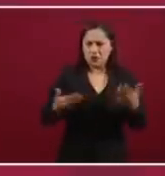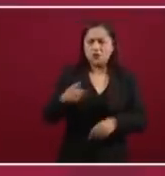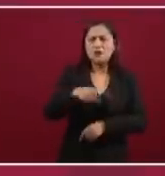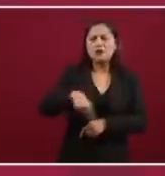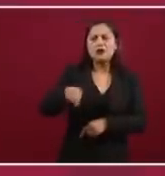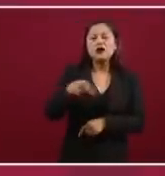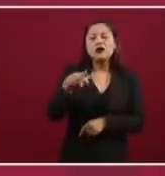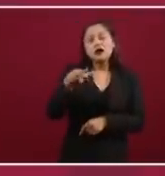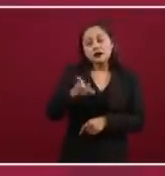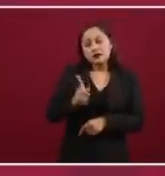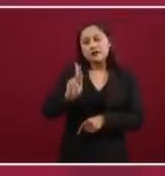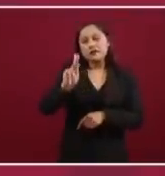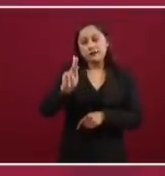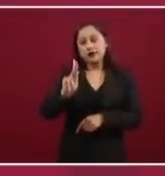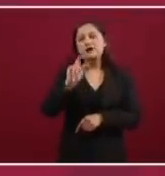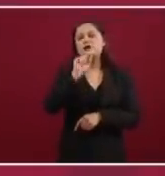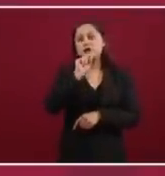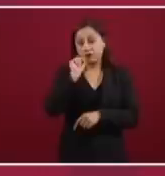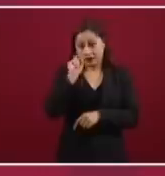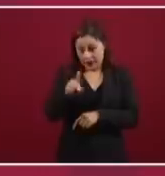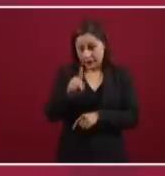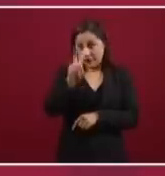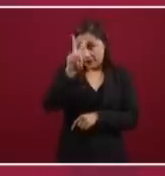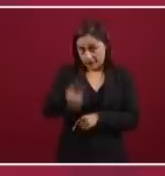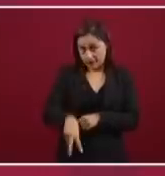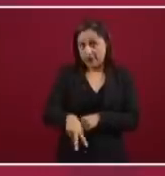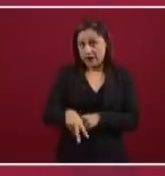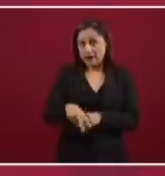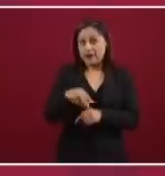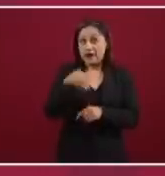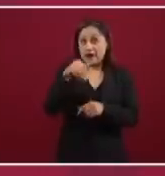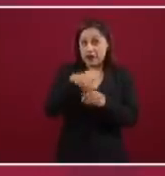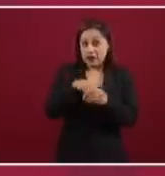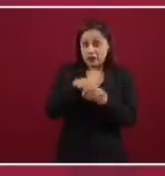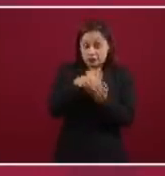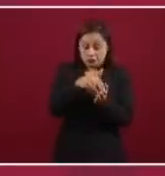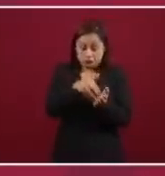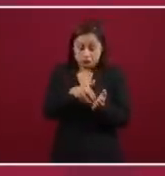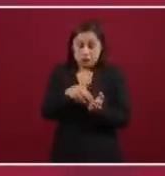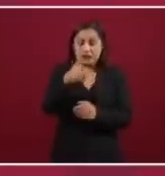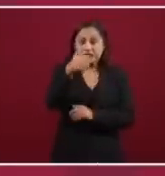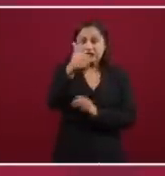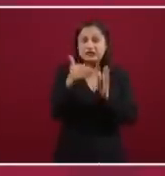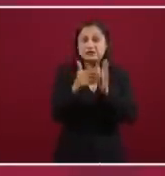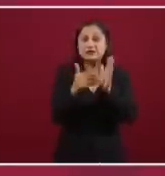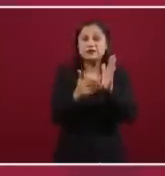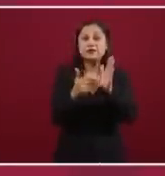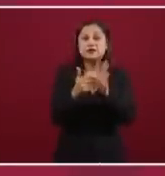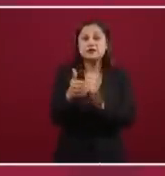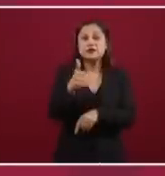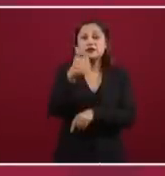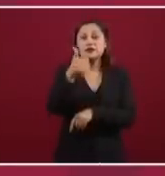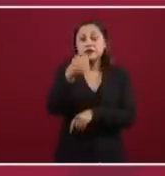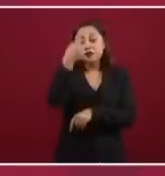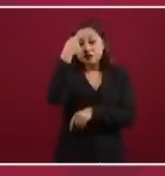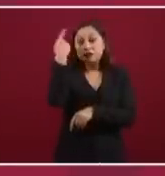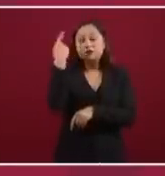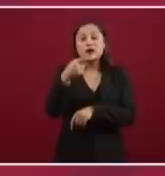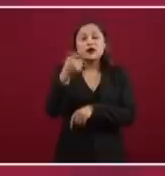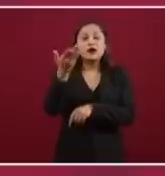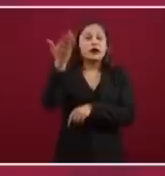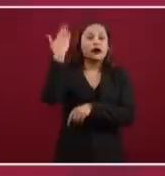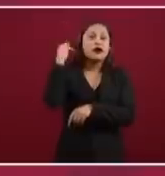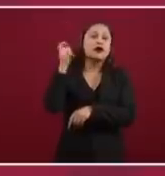también nos estamos ahorrando 6,000 millones de pesos en publicidad.